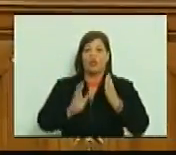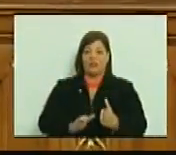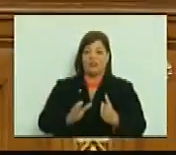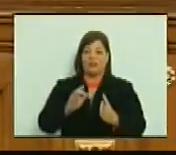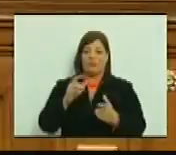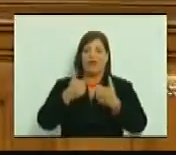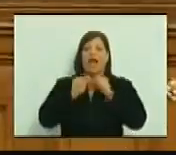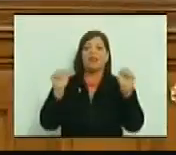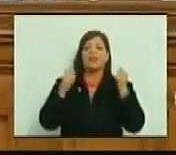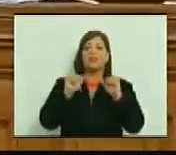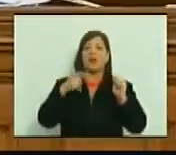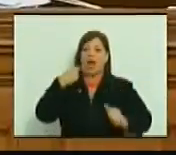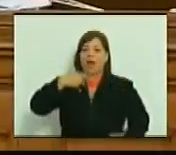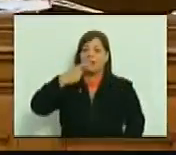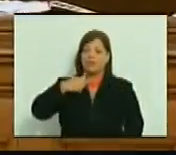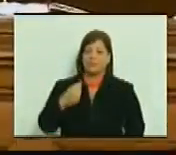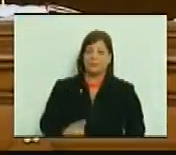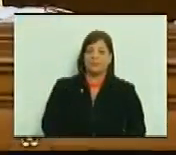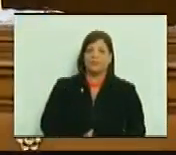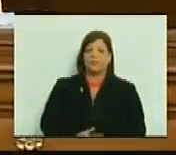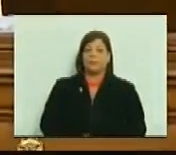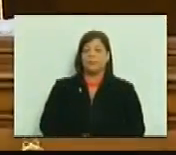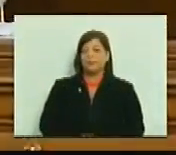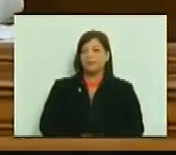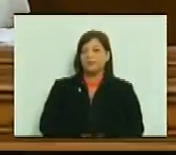profesor Aristóbulo Isturiz.